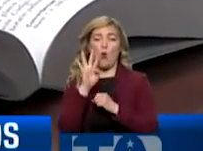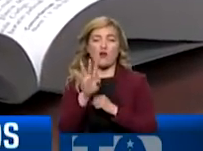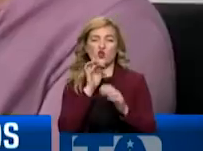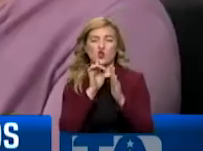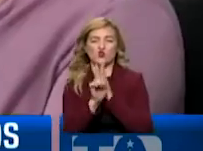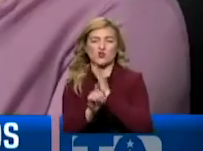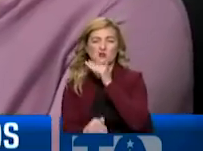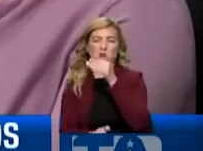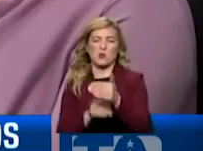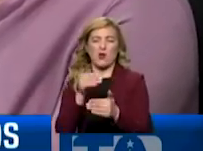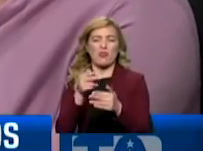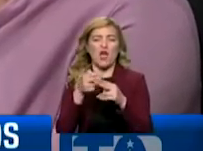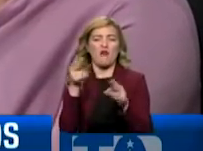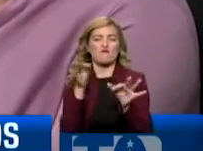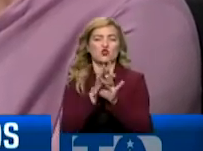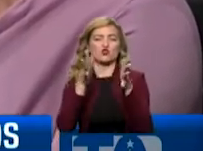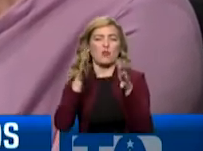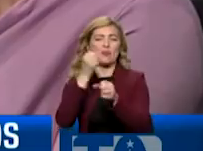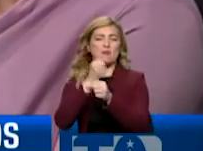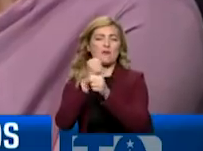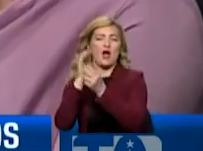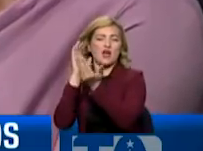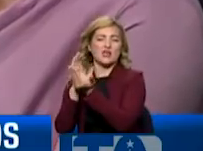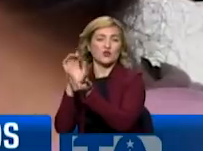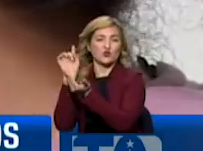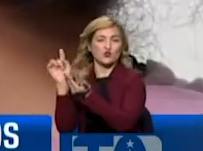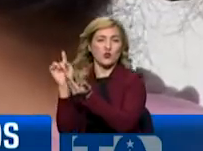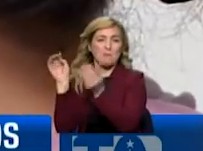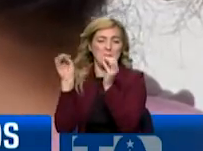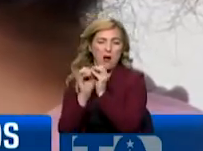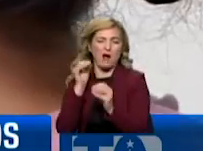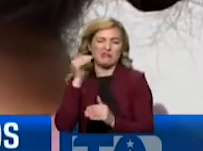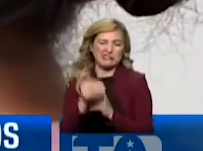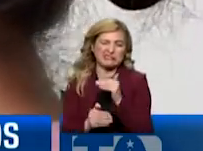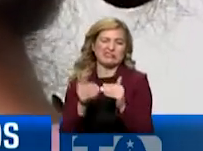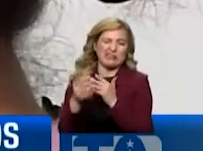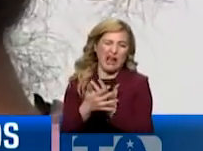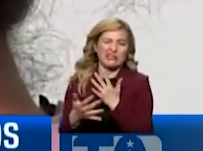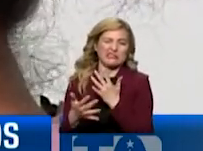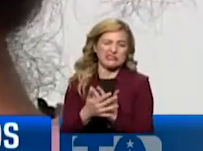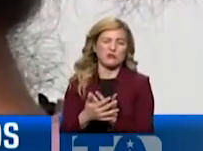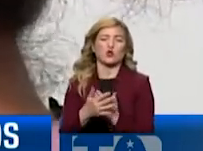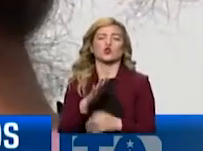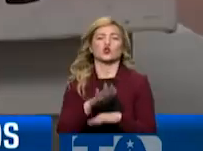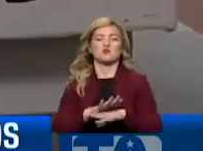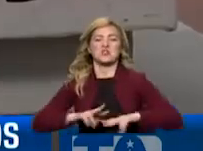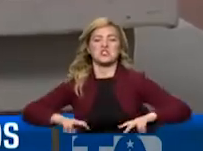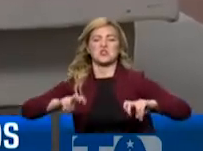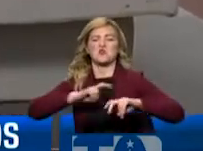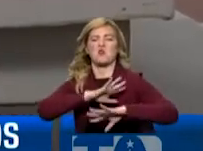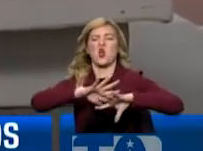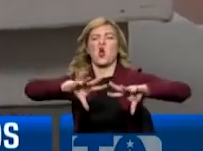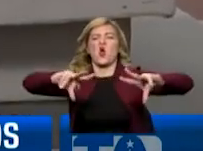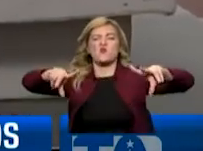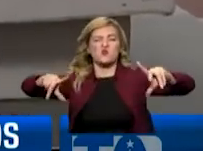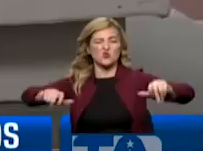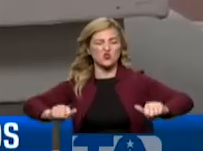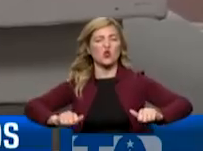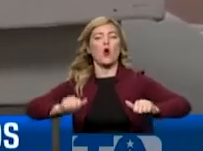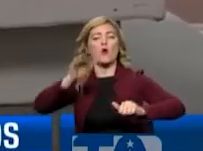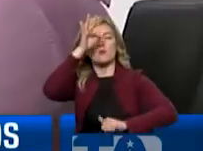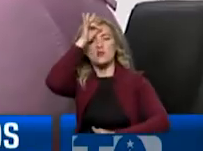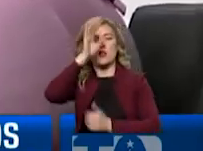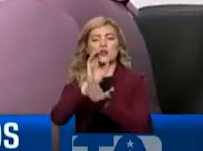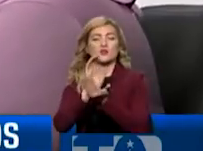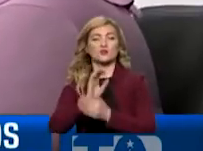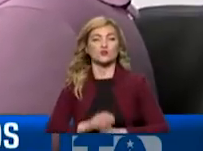la exfuncionaria del IES, Marisol Larrea, continúa acumulando procesos relacionados con casos de corrupción en los hospitales del Seguro